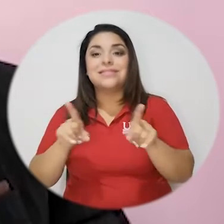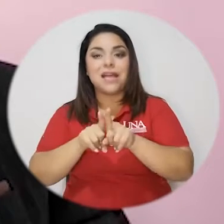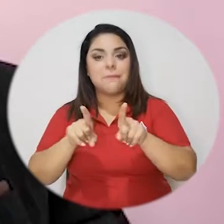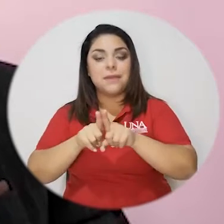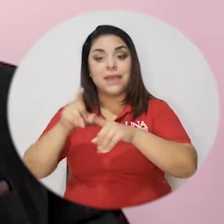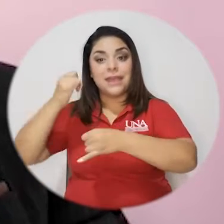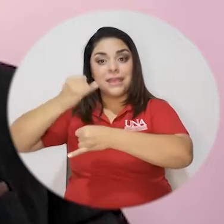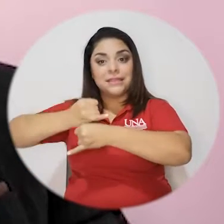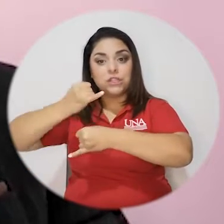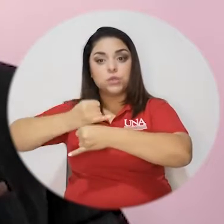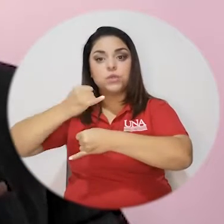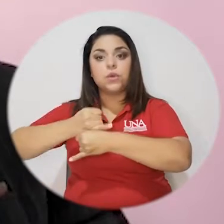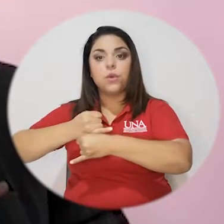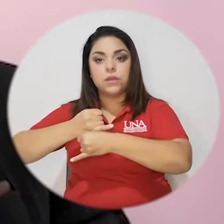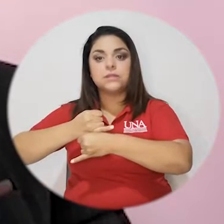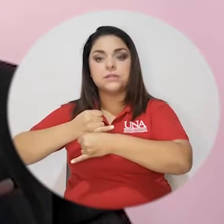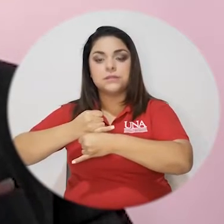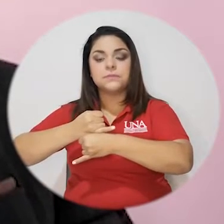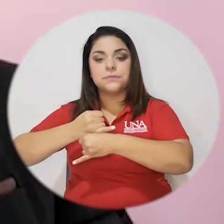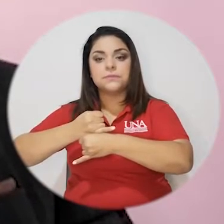de las instituciones